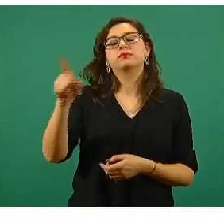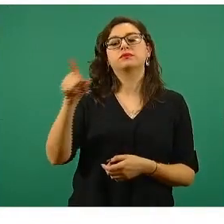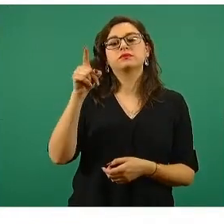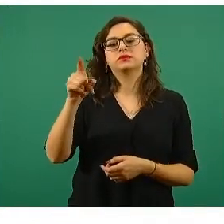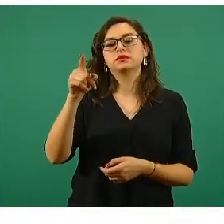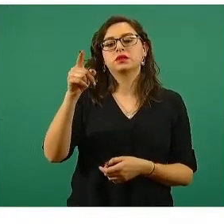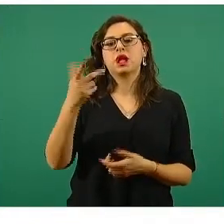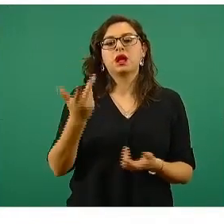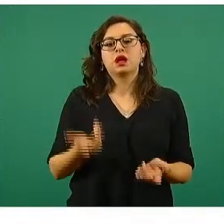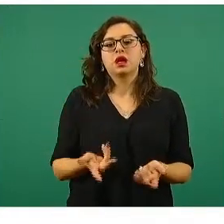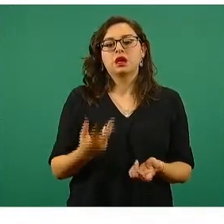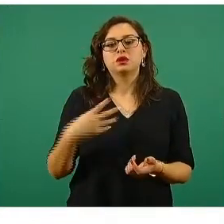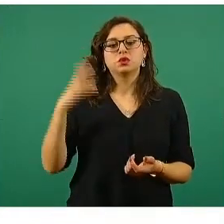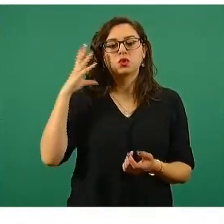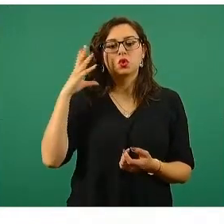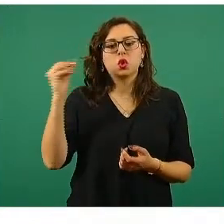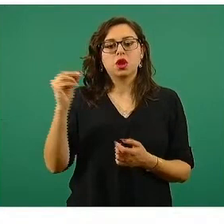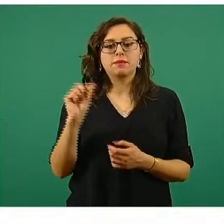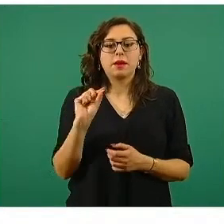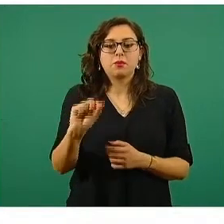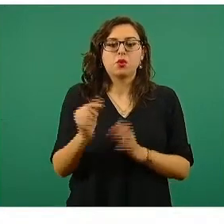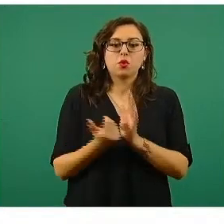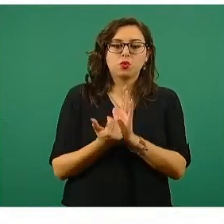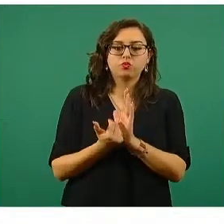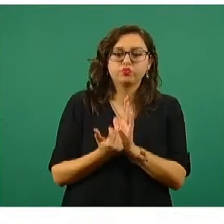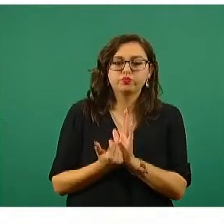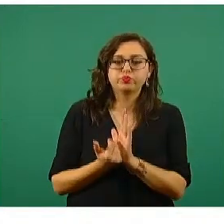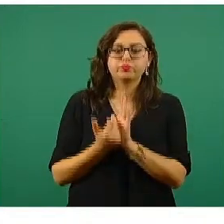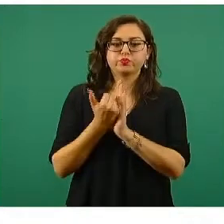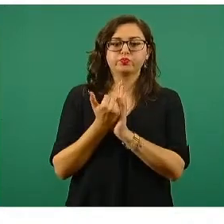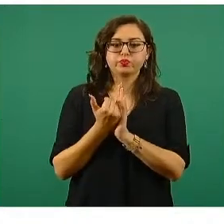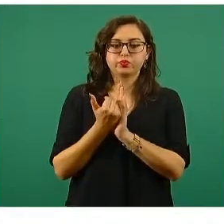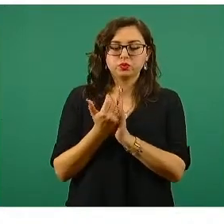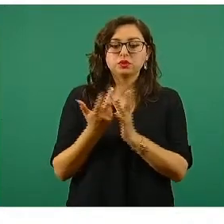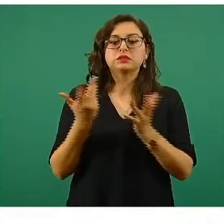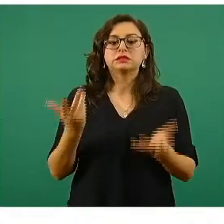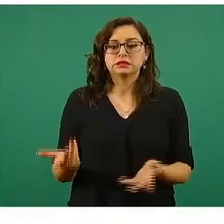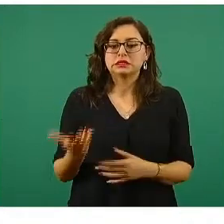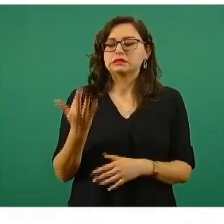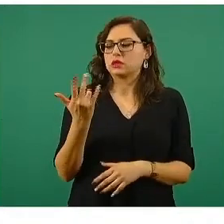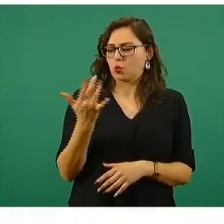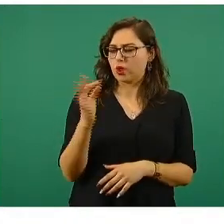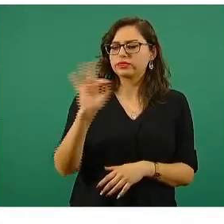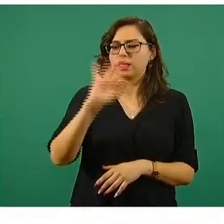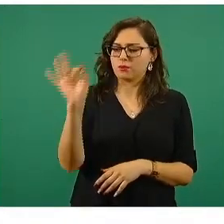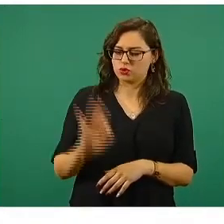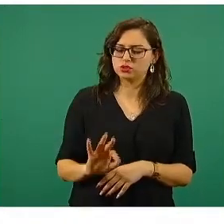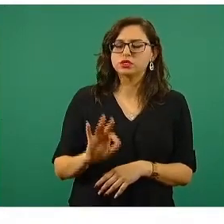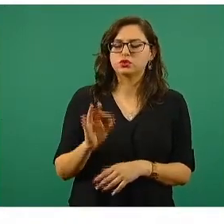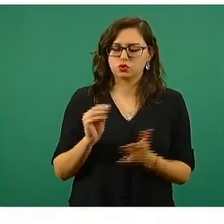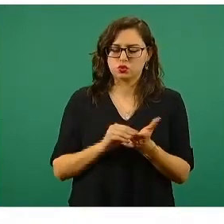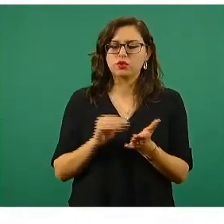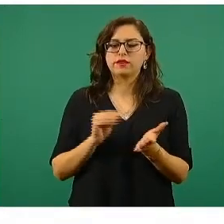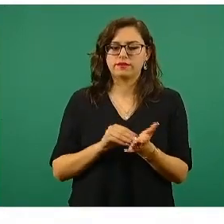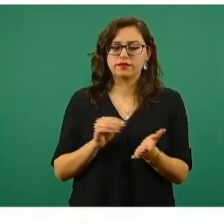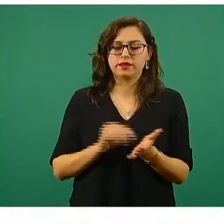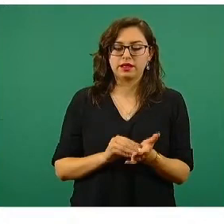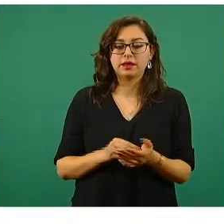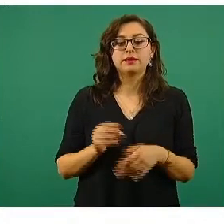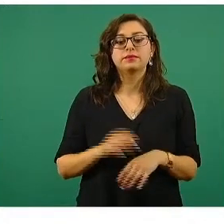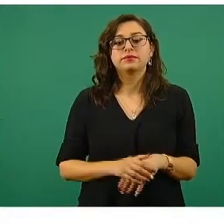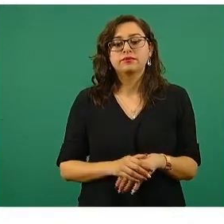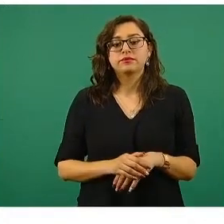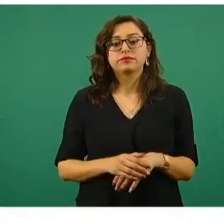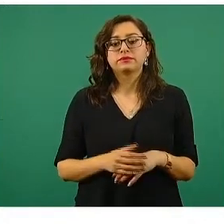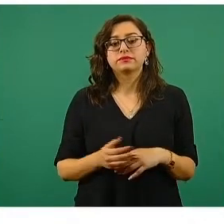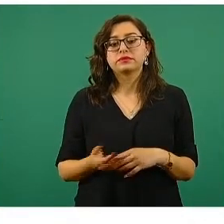de Colima con 55%, de todas maneras está más pegado al 50% que al 70%, y sin cambios